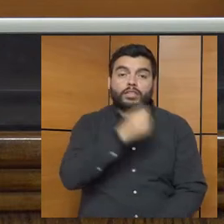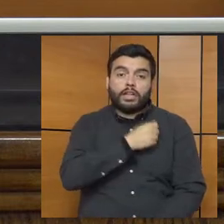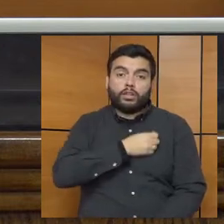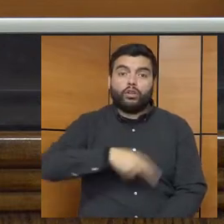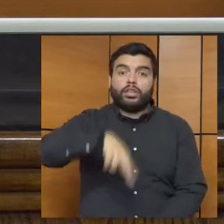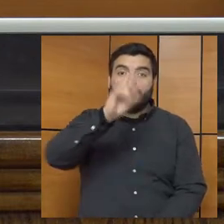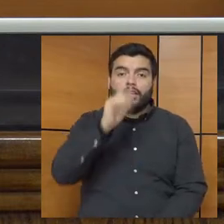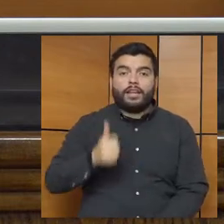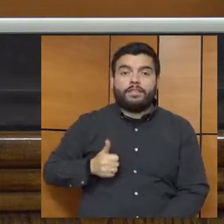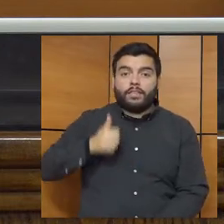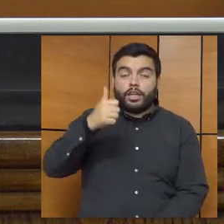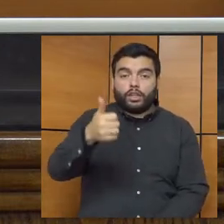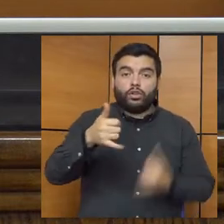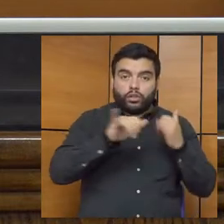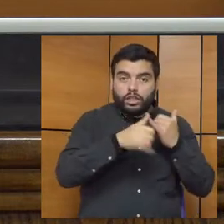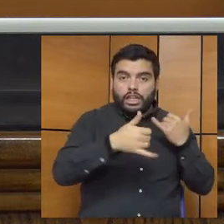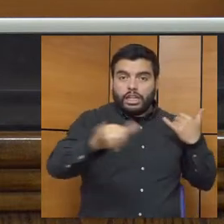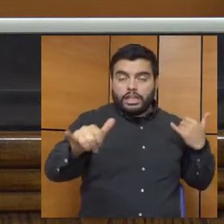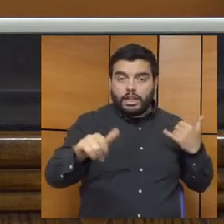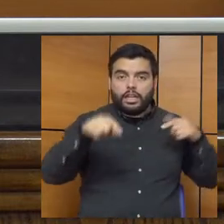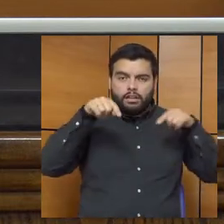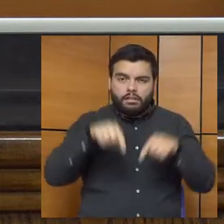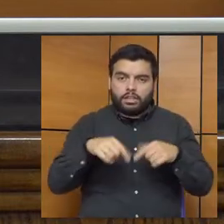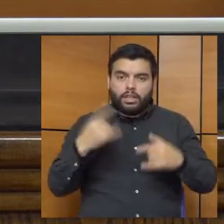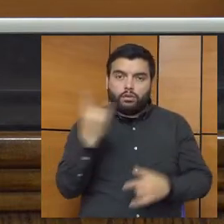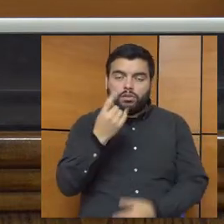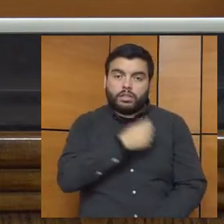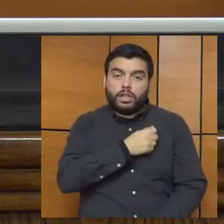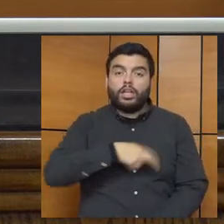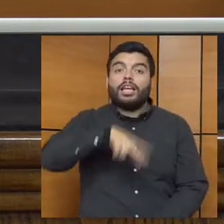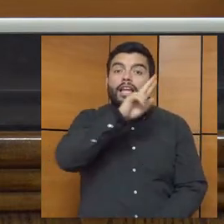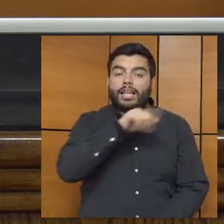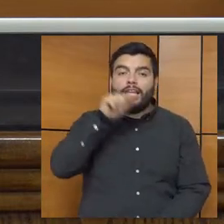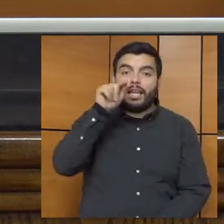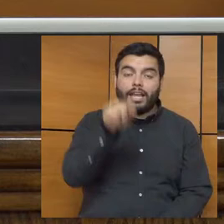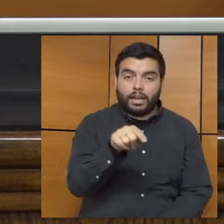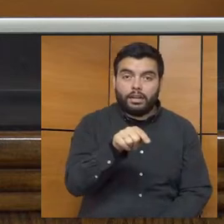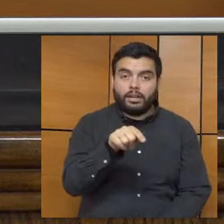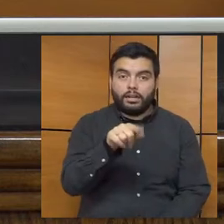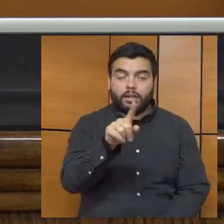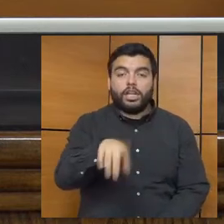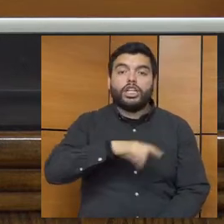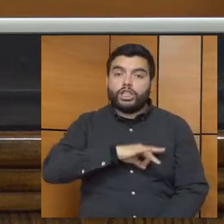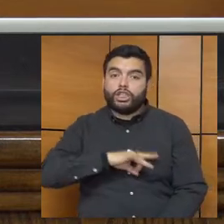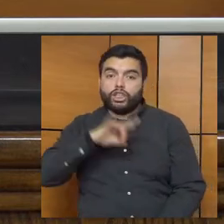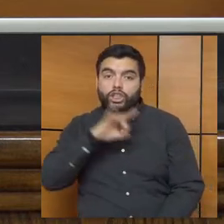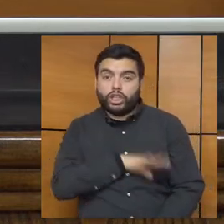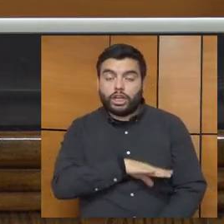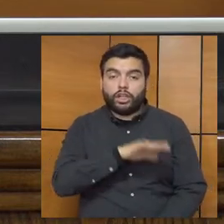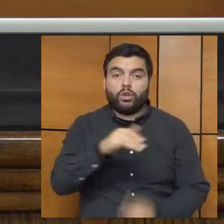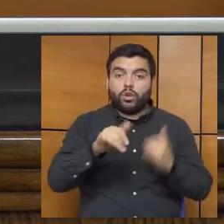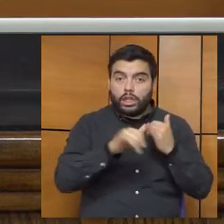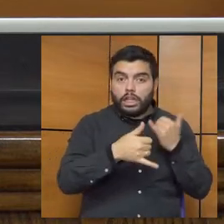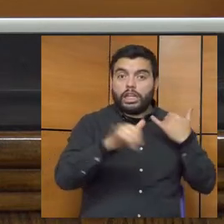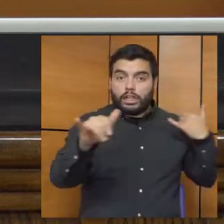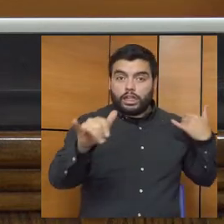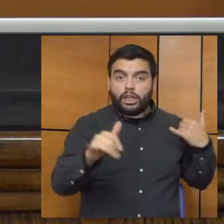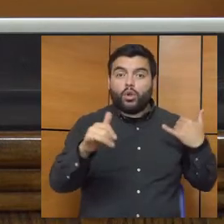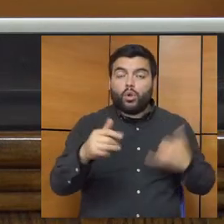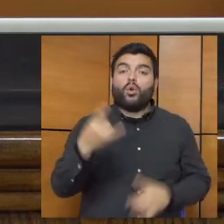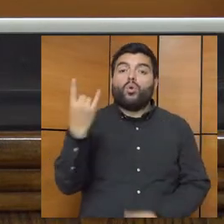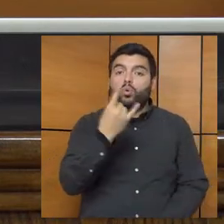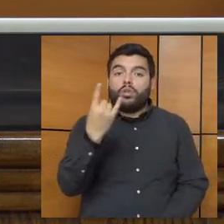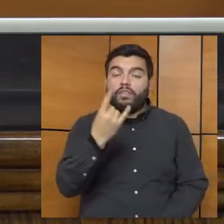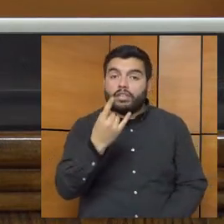Ingeniería de esta Casa de Estudios. El doctor Patricio Ramírez Correa es chileno, ingeniero de la Pontificia Universidad